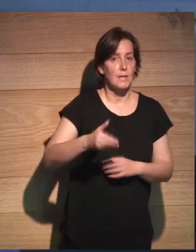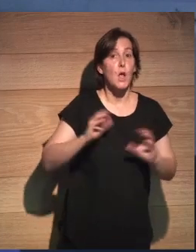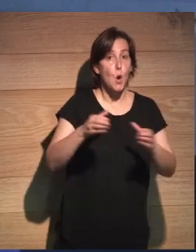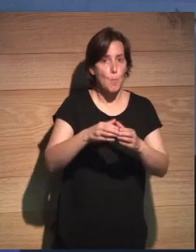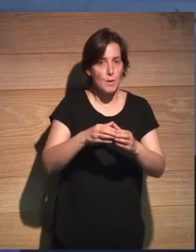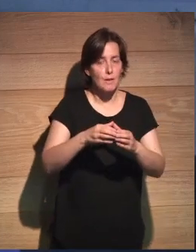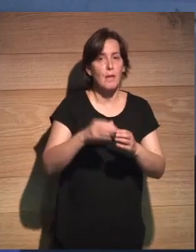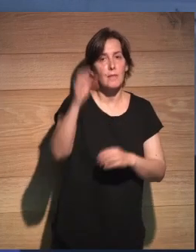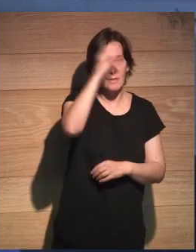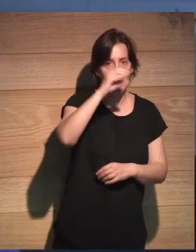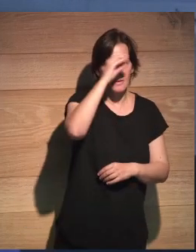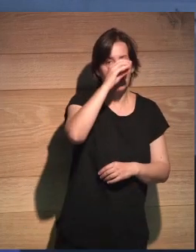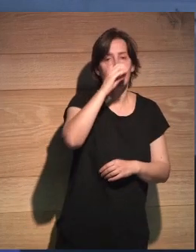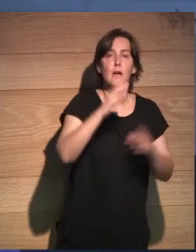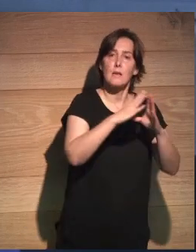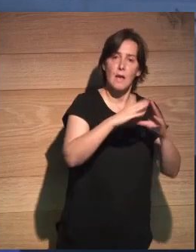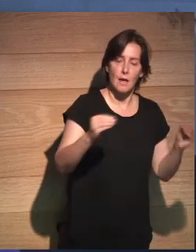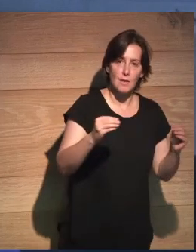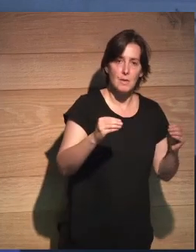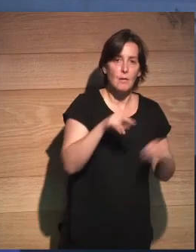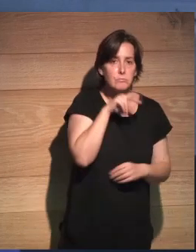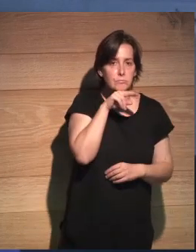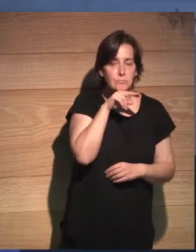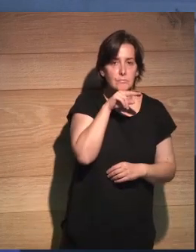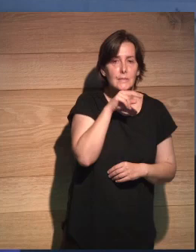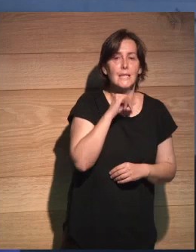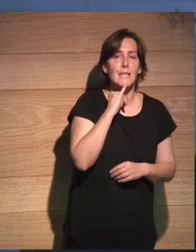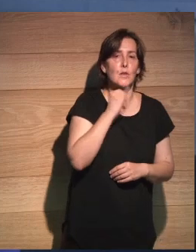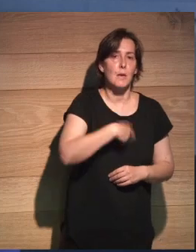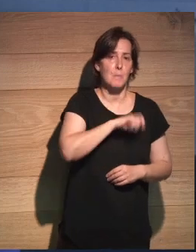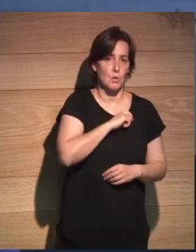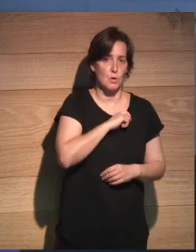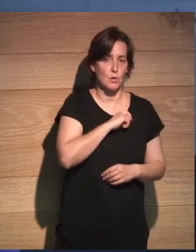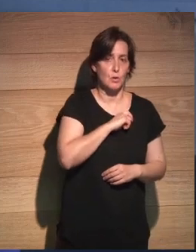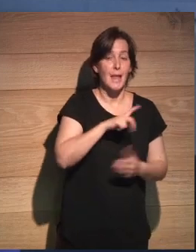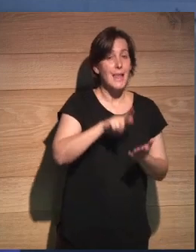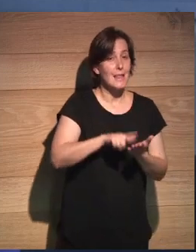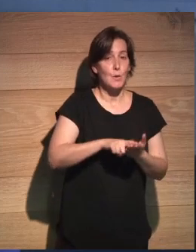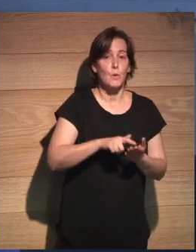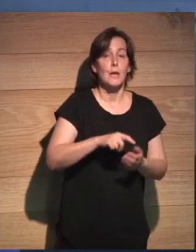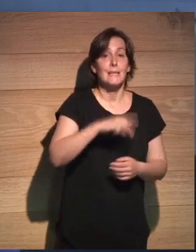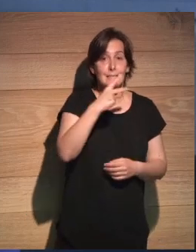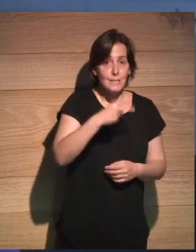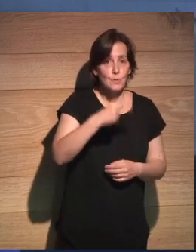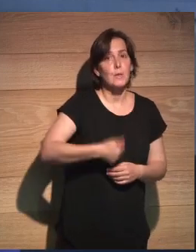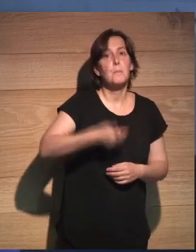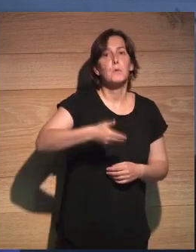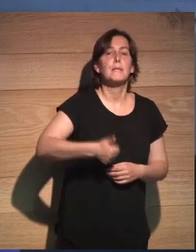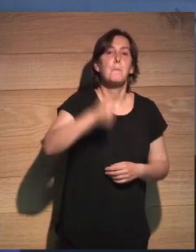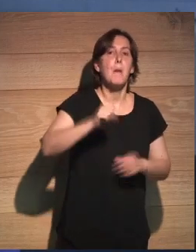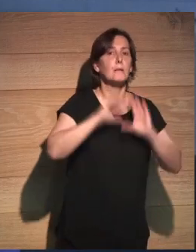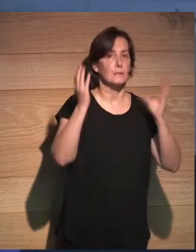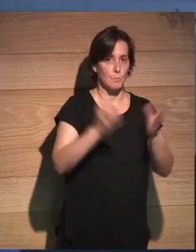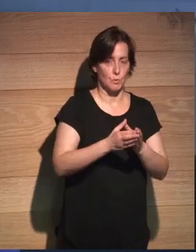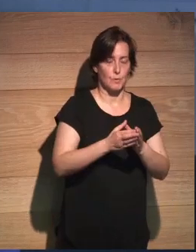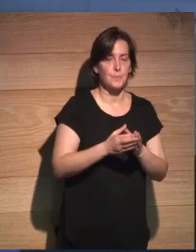y académica que se expresa en español, la segunda lengua más importante del mundo. Gracias a nuestra edición,